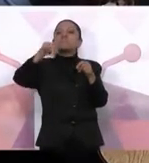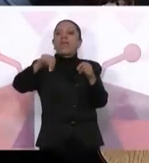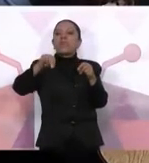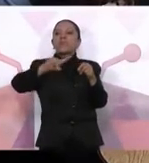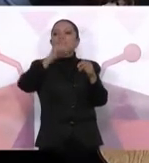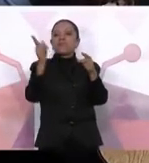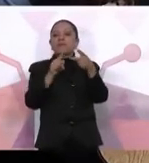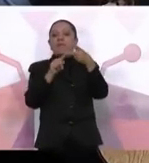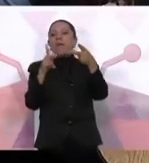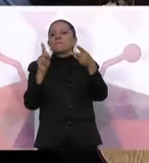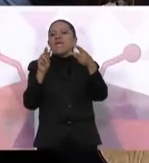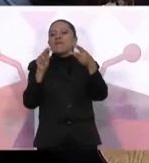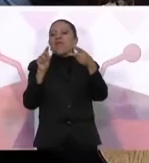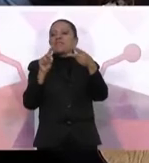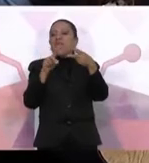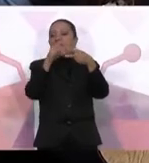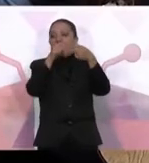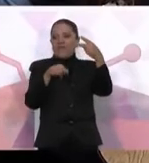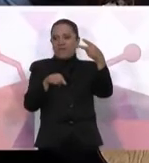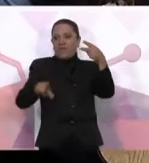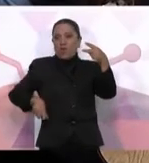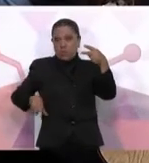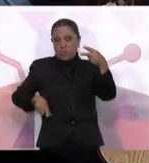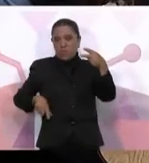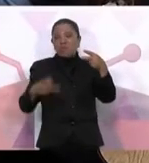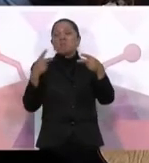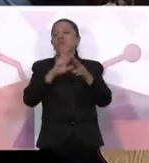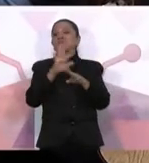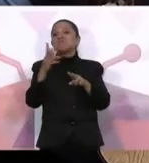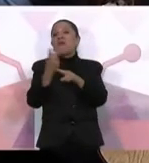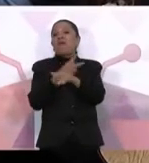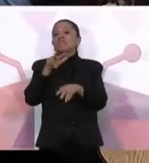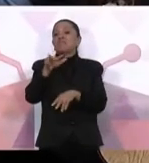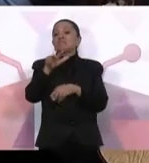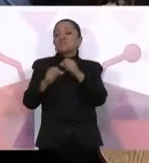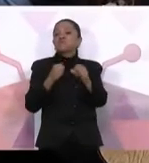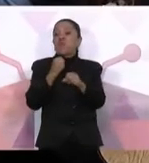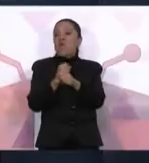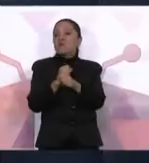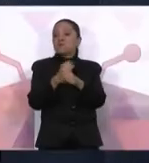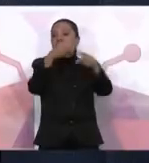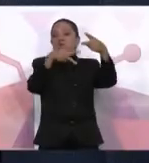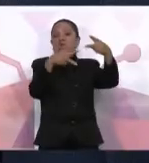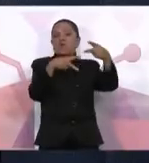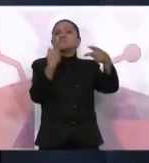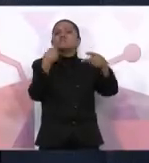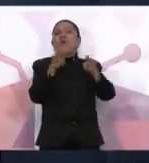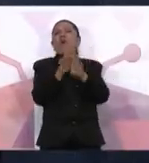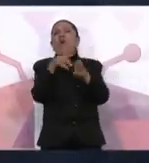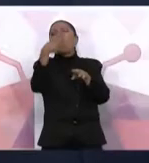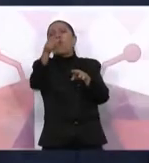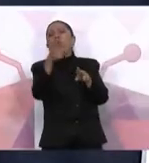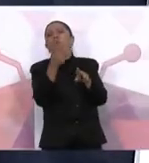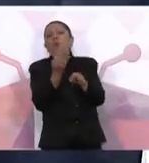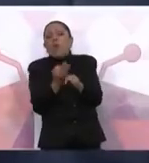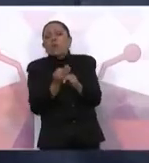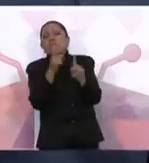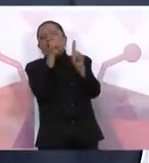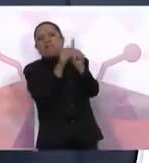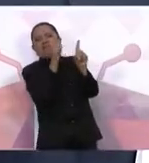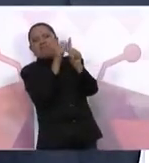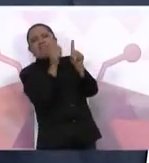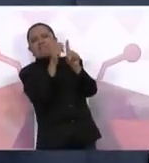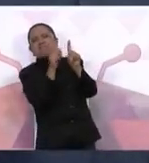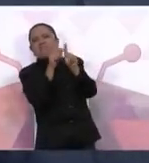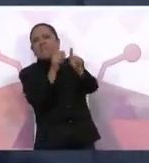garantizar que las políticas que usted está planteando sean a largo plazo si hasta este momento no han funcionado por